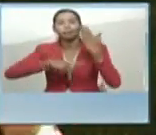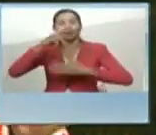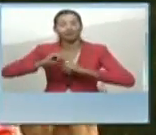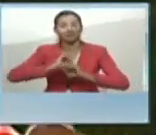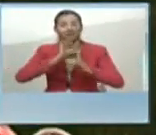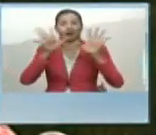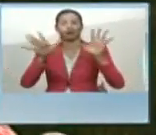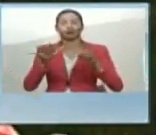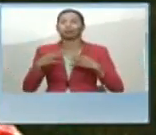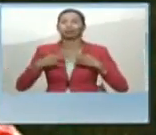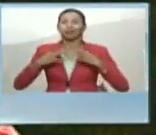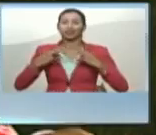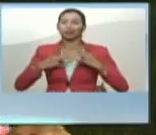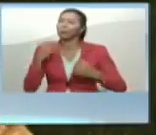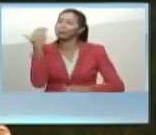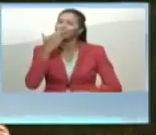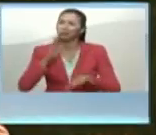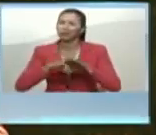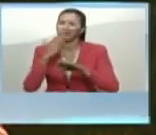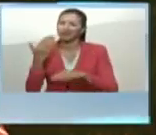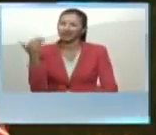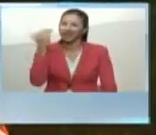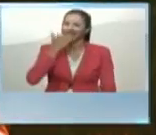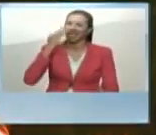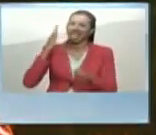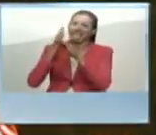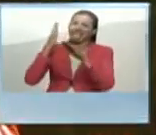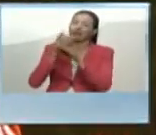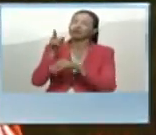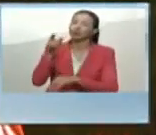tú te ríes, ¿vale? Pues tú eres saboteador.